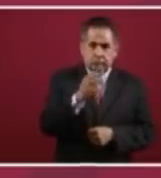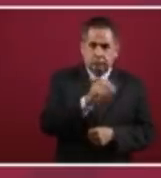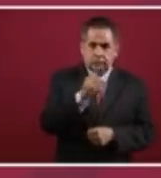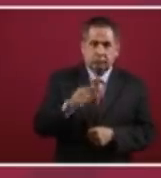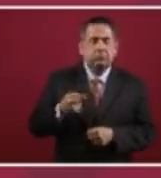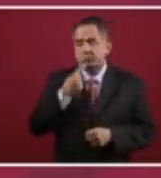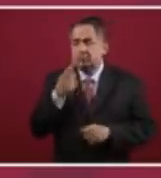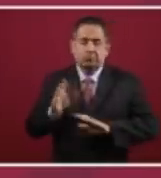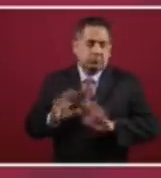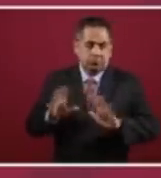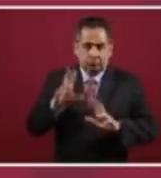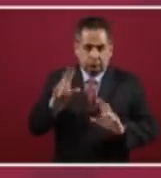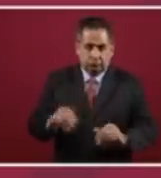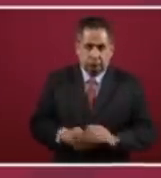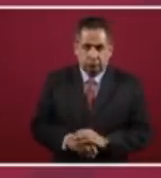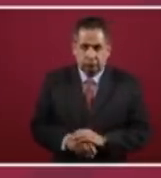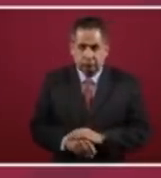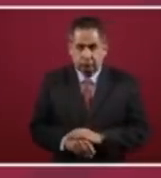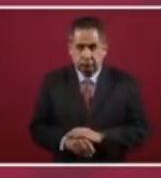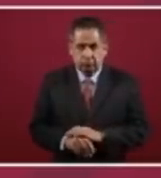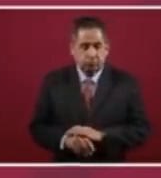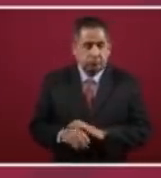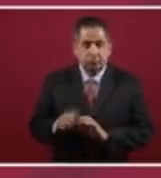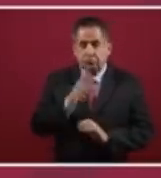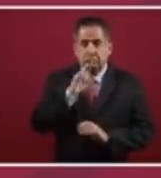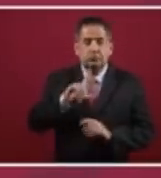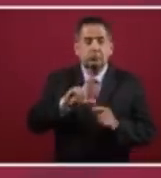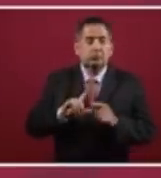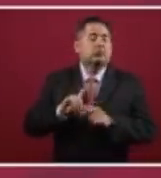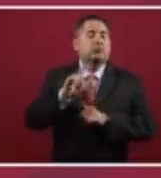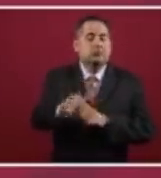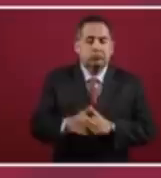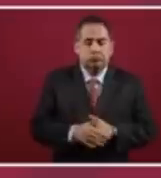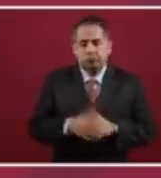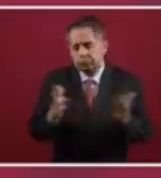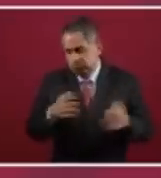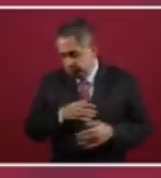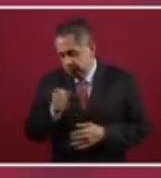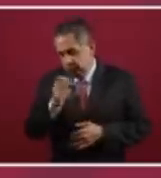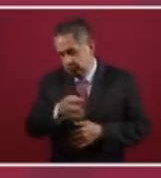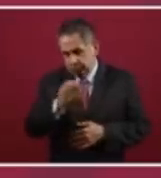no, que hasta después. Acepto